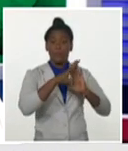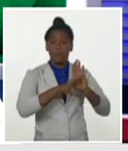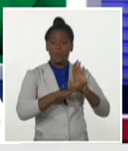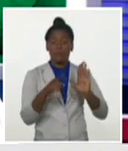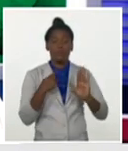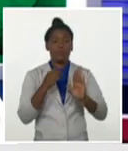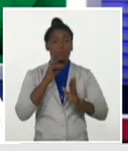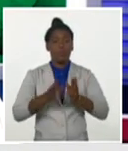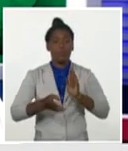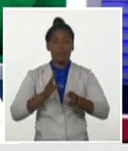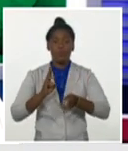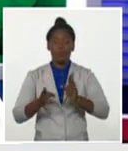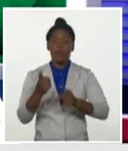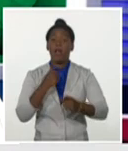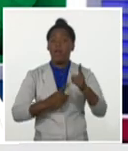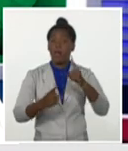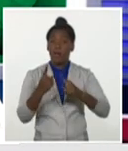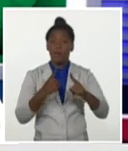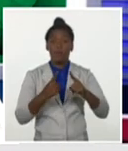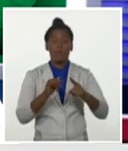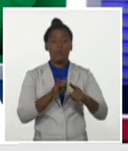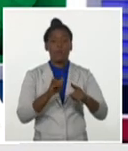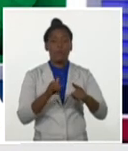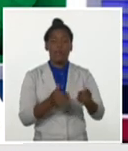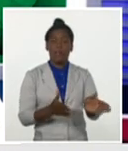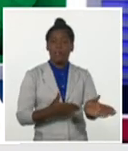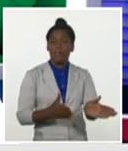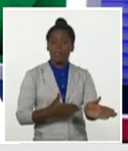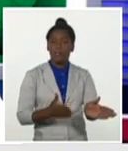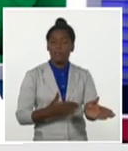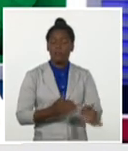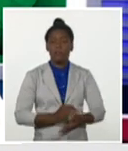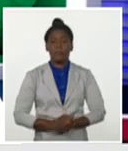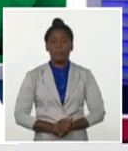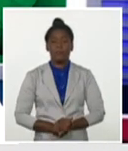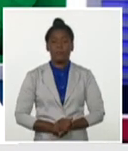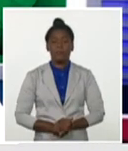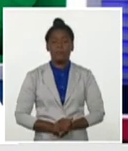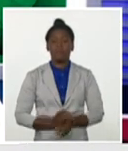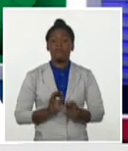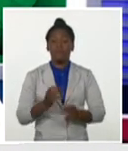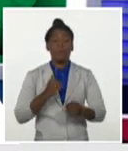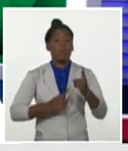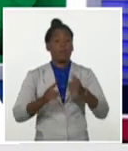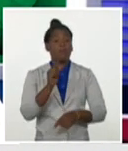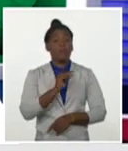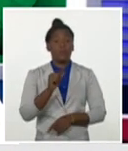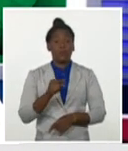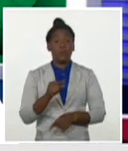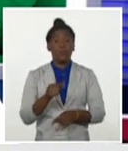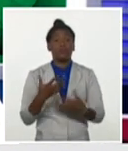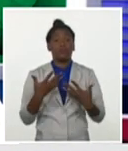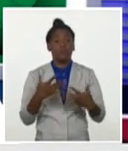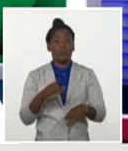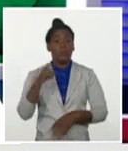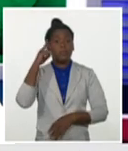están establecidas, desde el punto de vista del nasobuco, del distanciamiento,